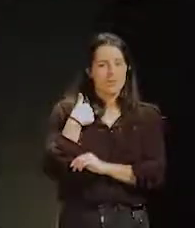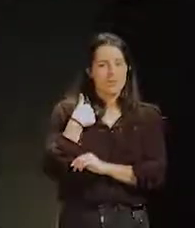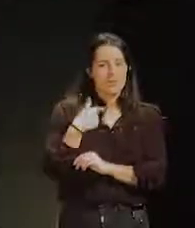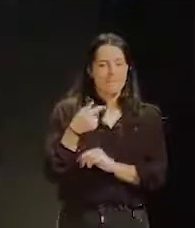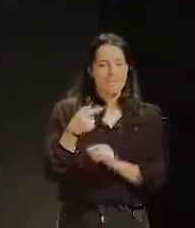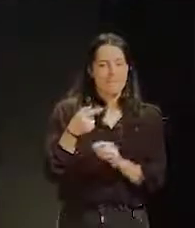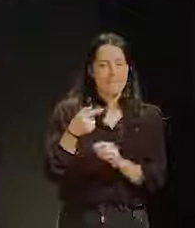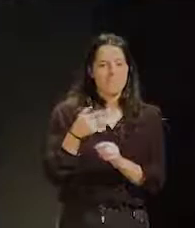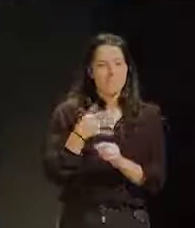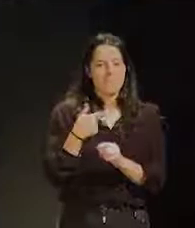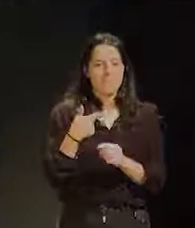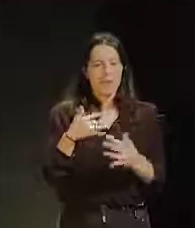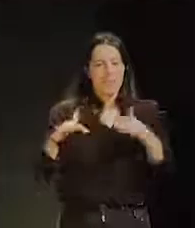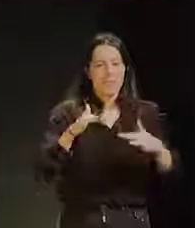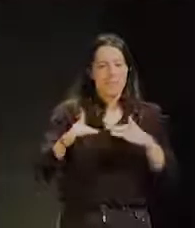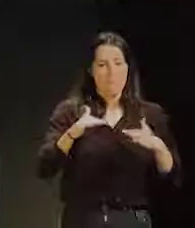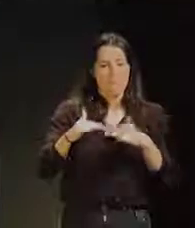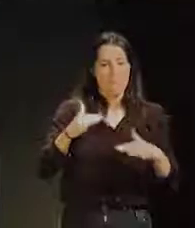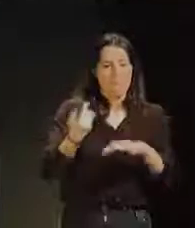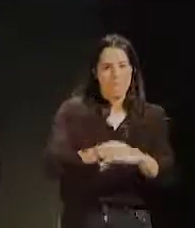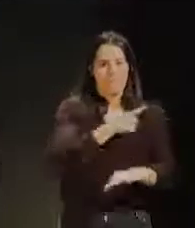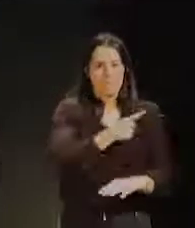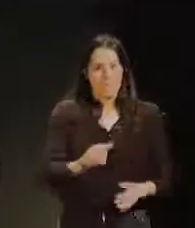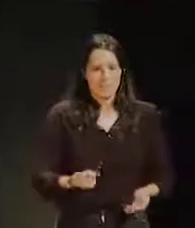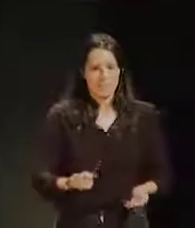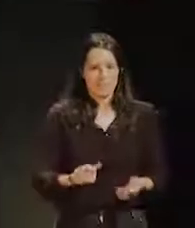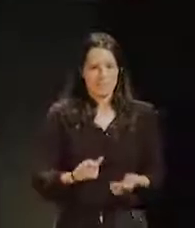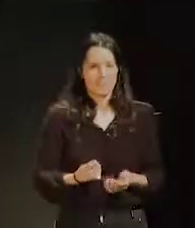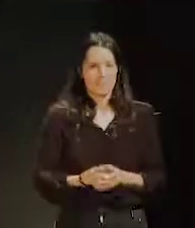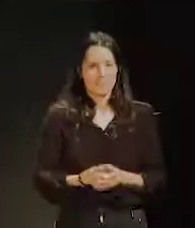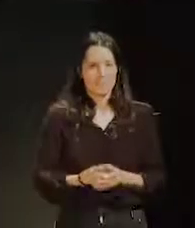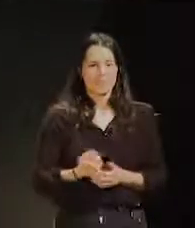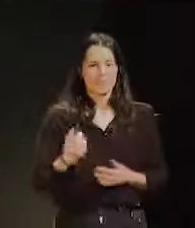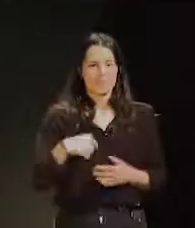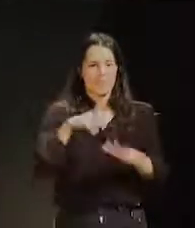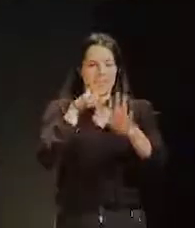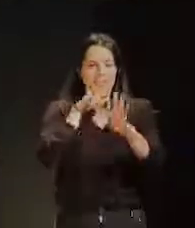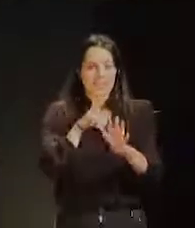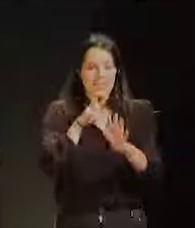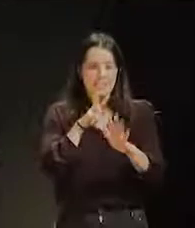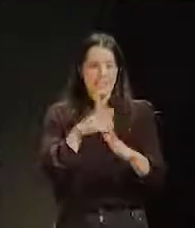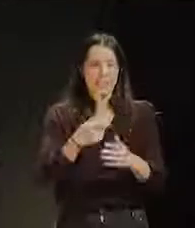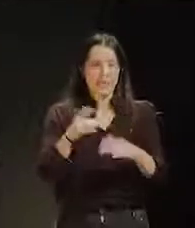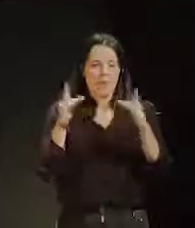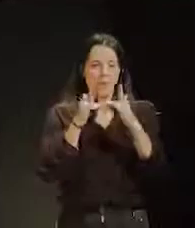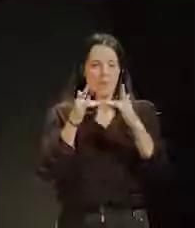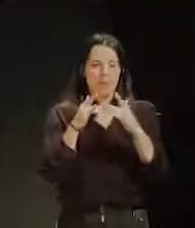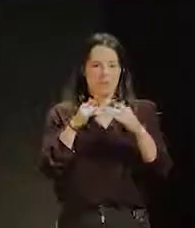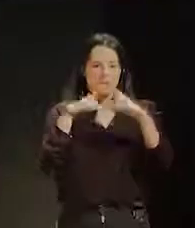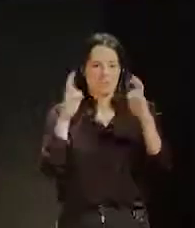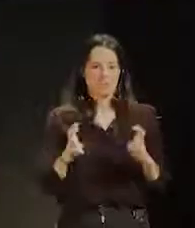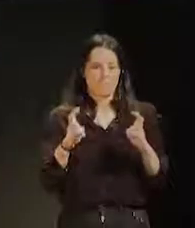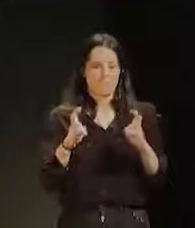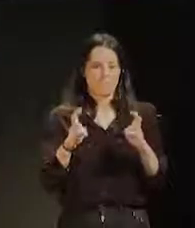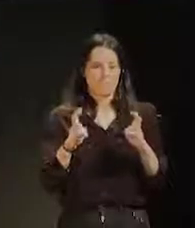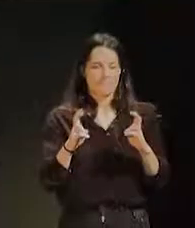a moverme demasiado, porque como tuve 7 años en cama, entonces quería hacer de